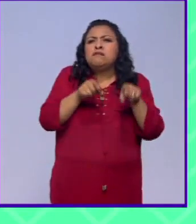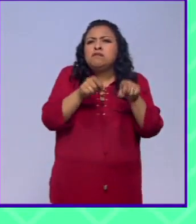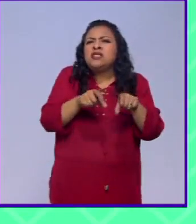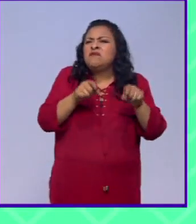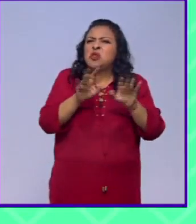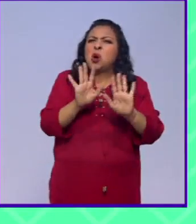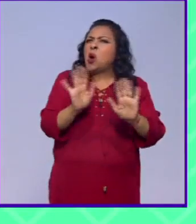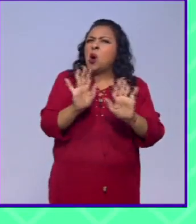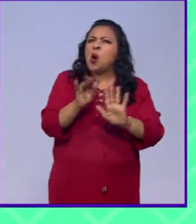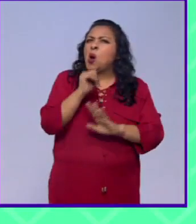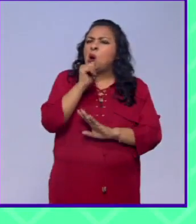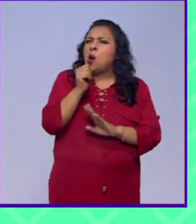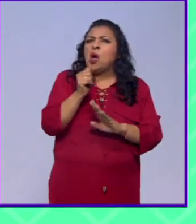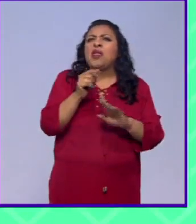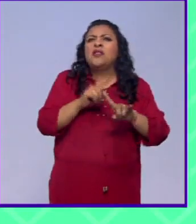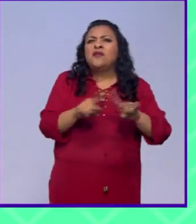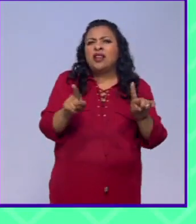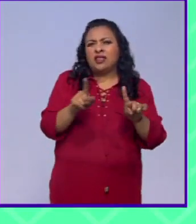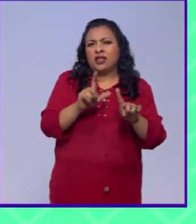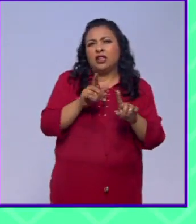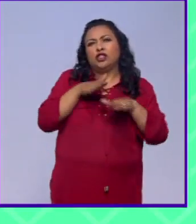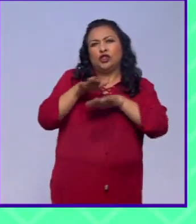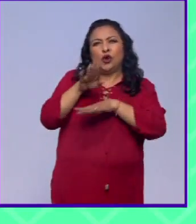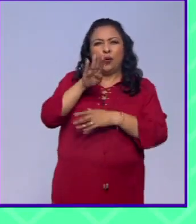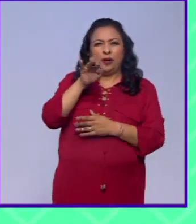demasiado cuando escribe de Buñuel.